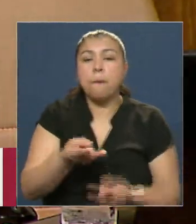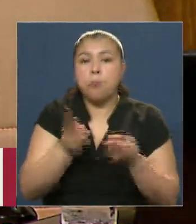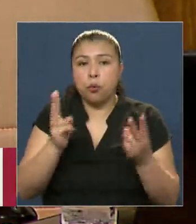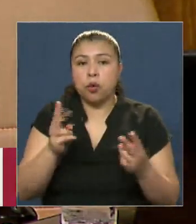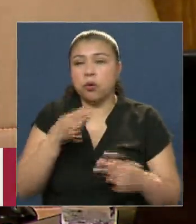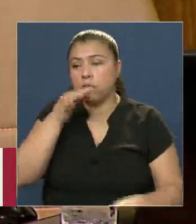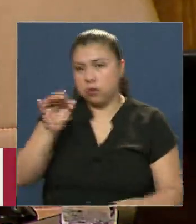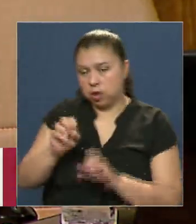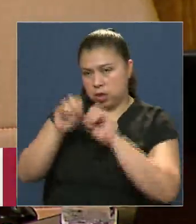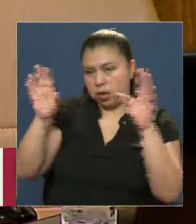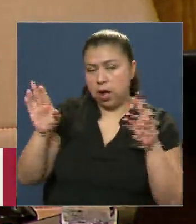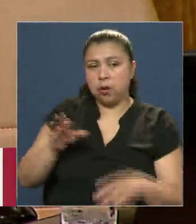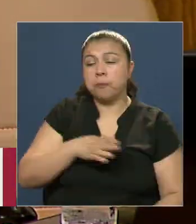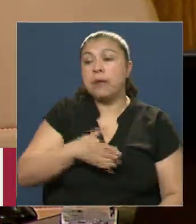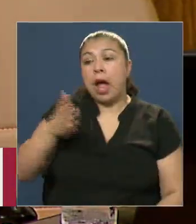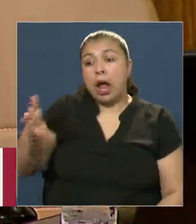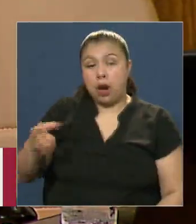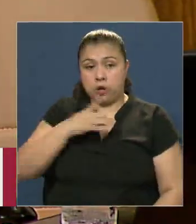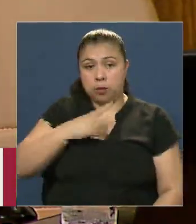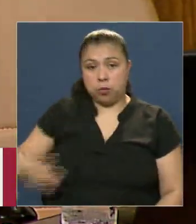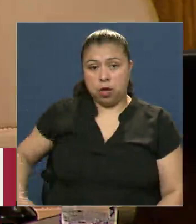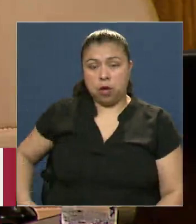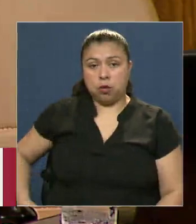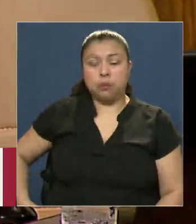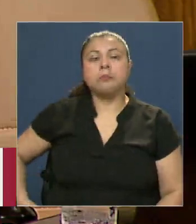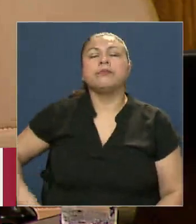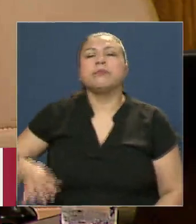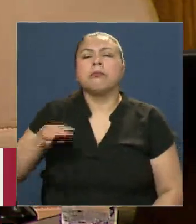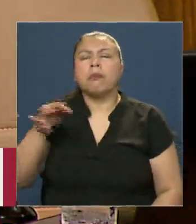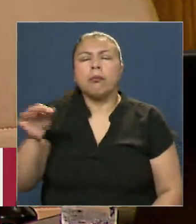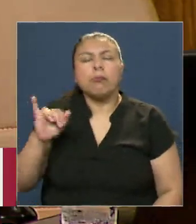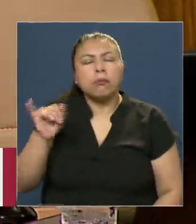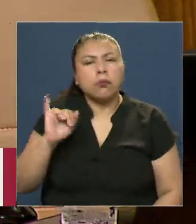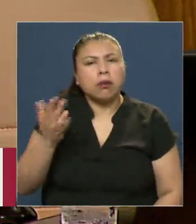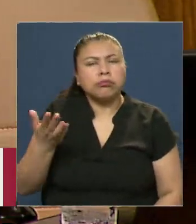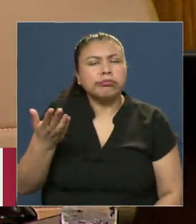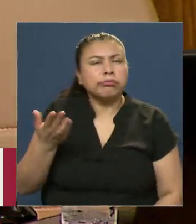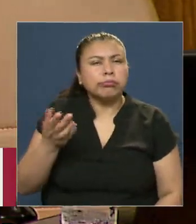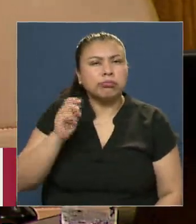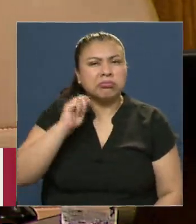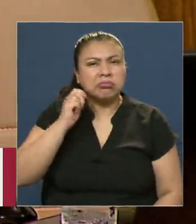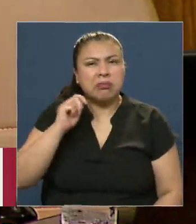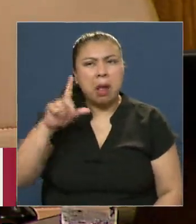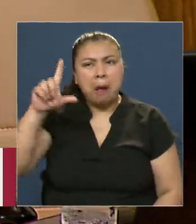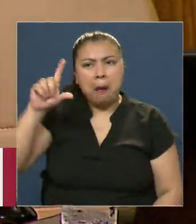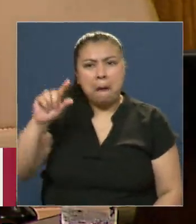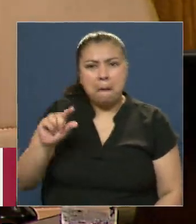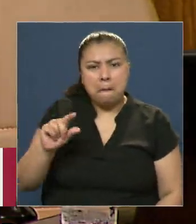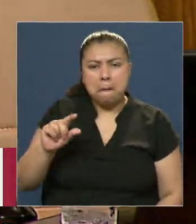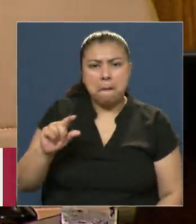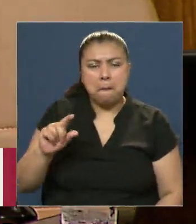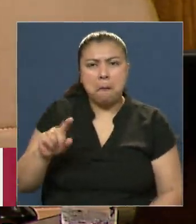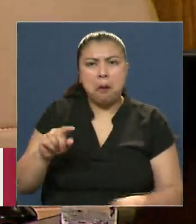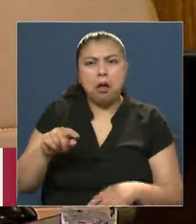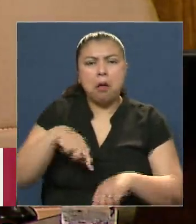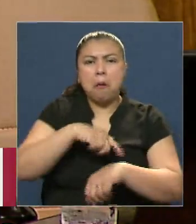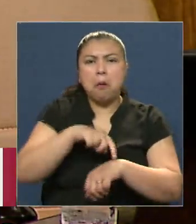mío, tocó el tema de su preocupación que eso significara no disminuir alguna hora.